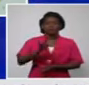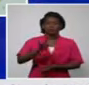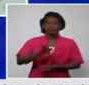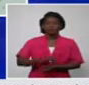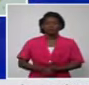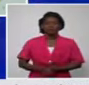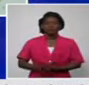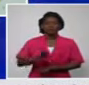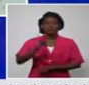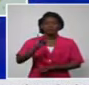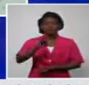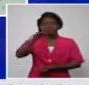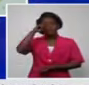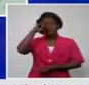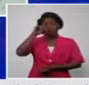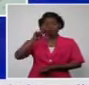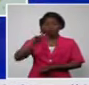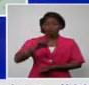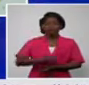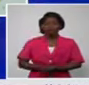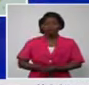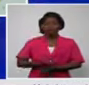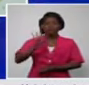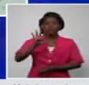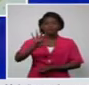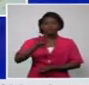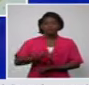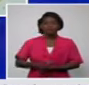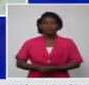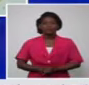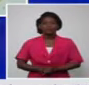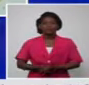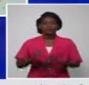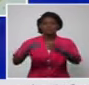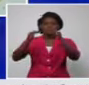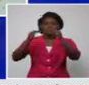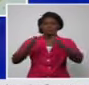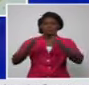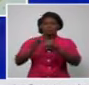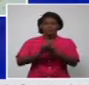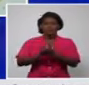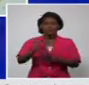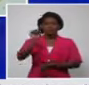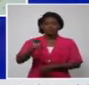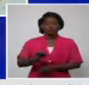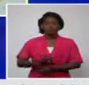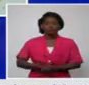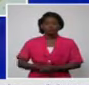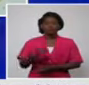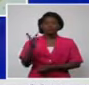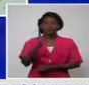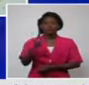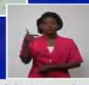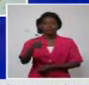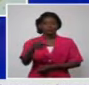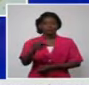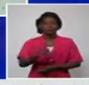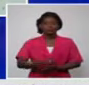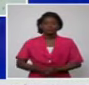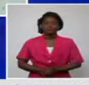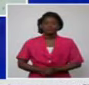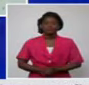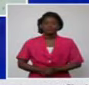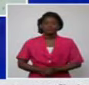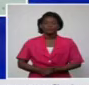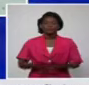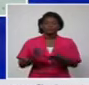Nicolás, 5 en Bejucal, 4 en Melena y 2 en Jaruco. Matanza, que es